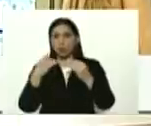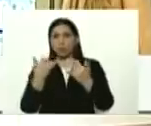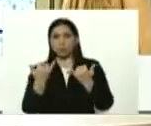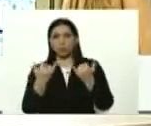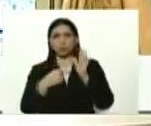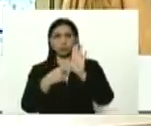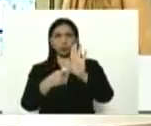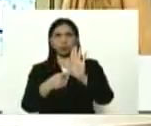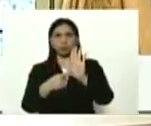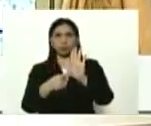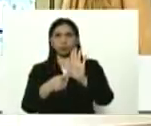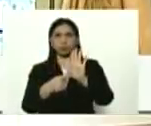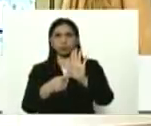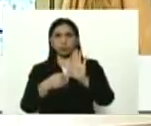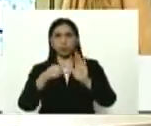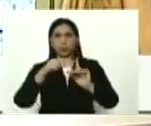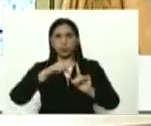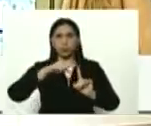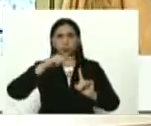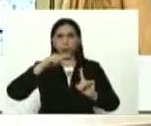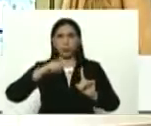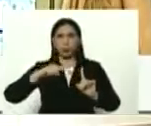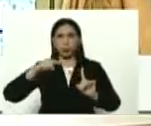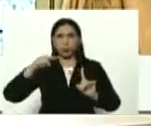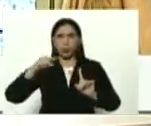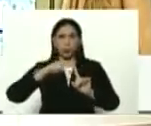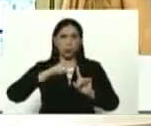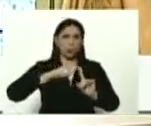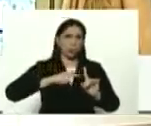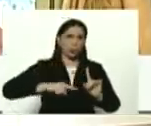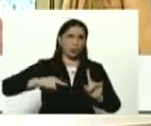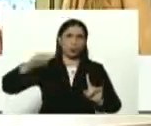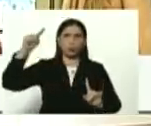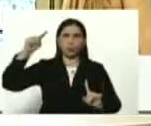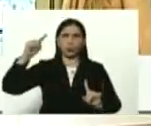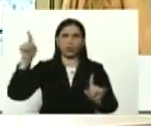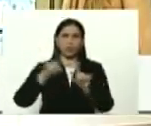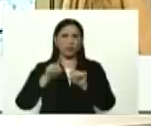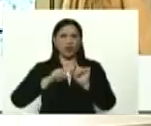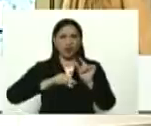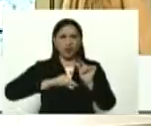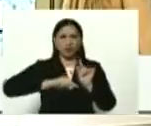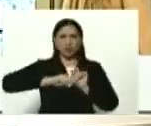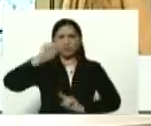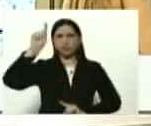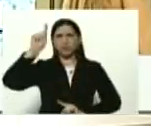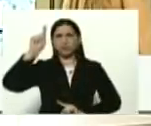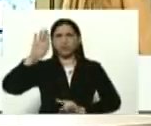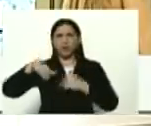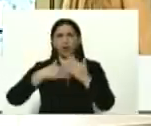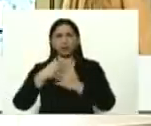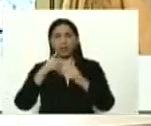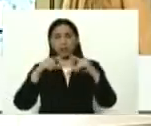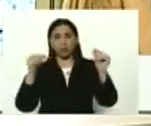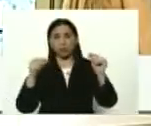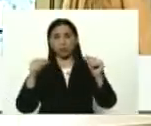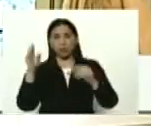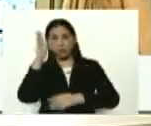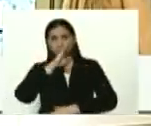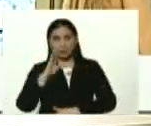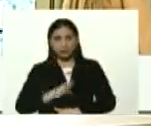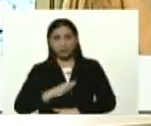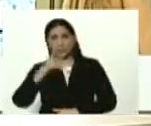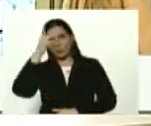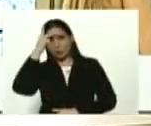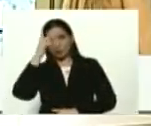mostrar. La curva es un cohete a la luna. La curva de Brasil, de Perú, de Chile,